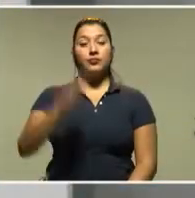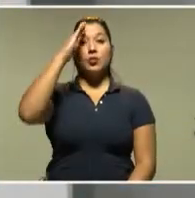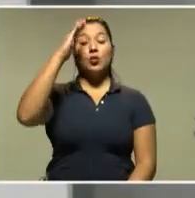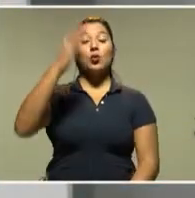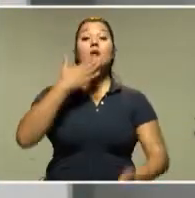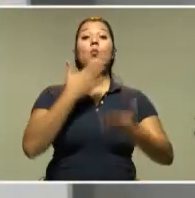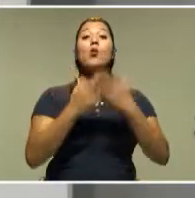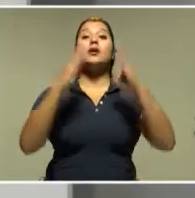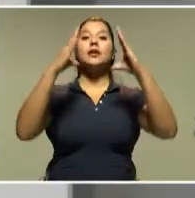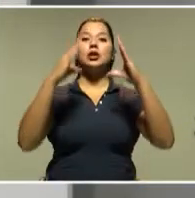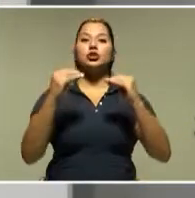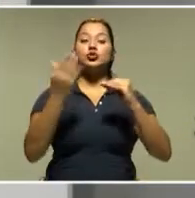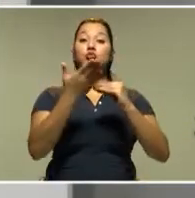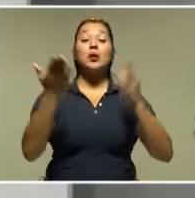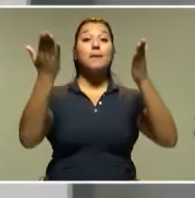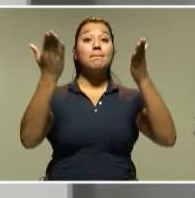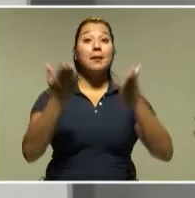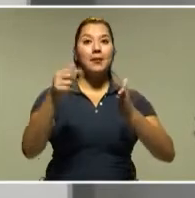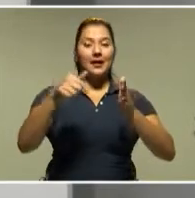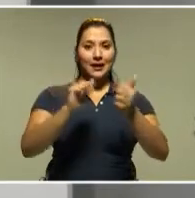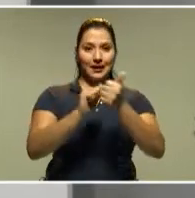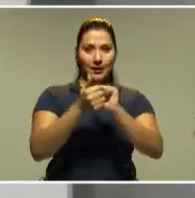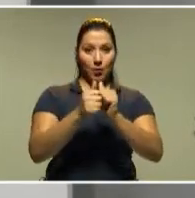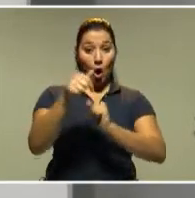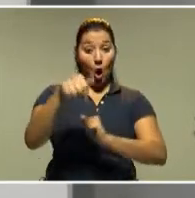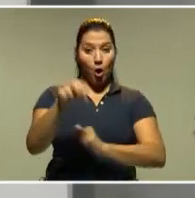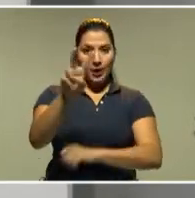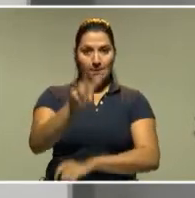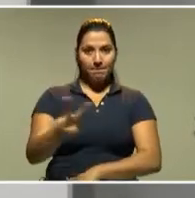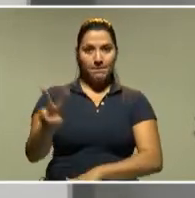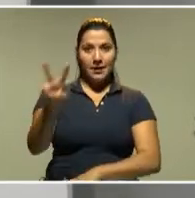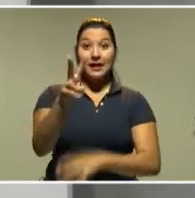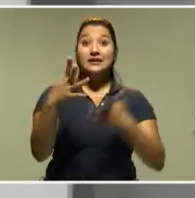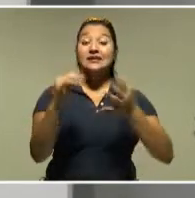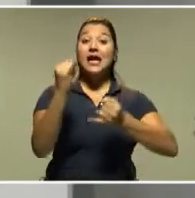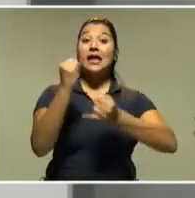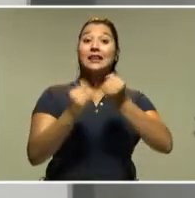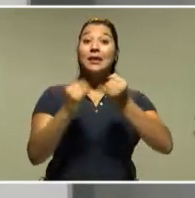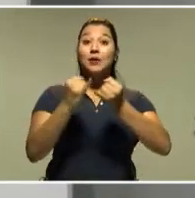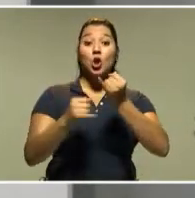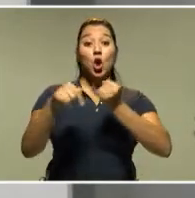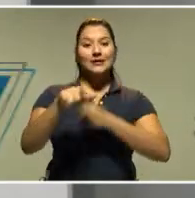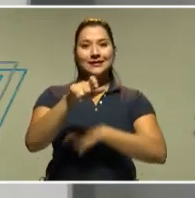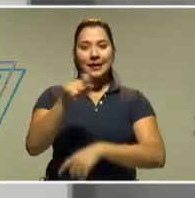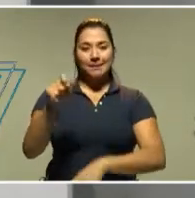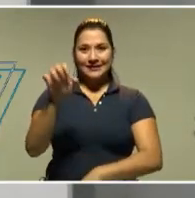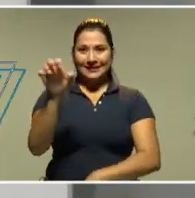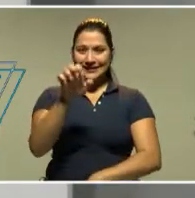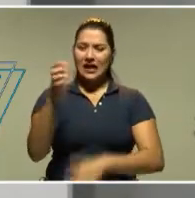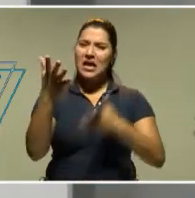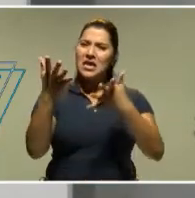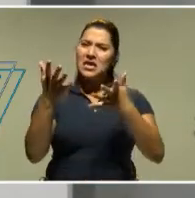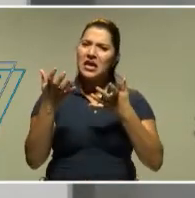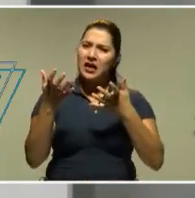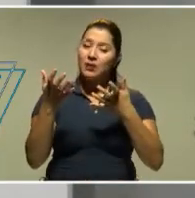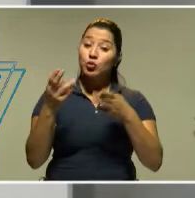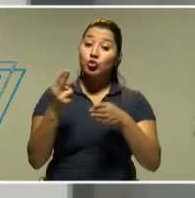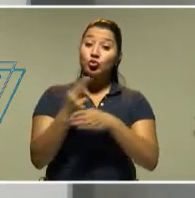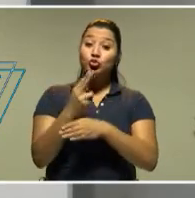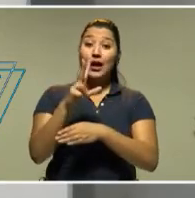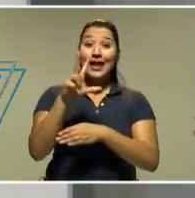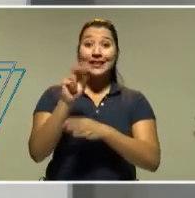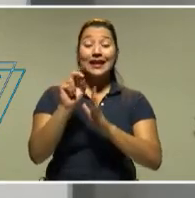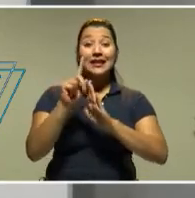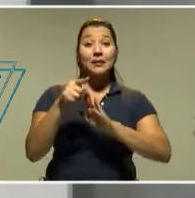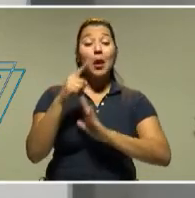Hola, ¿qué tal? Buenas noches, bienvenidos a la sección deportiva. Hoy viernes, ya finalizando este mes de enero, queremos dedicar estos 30 minutos